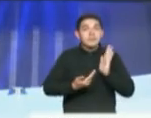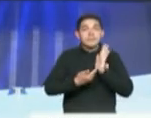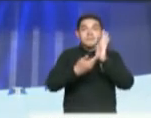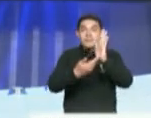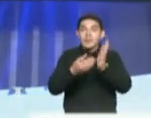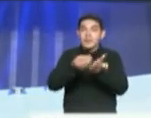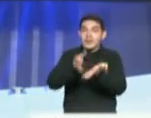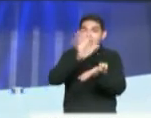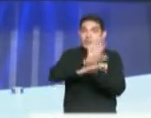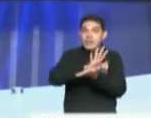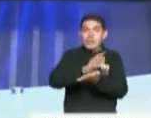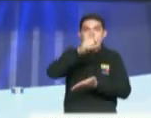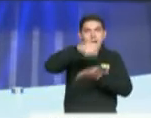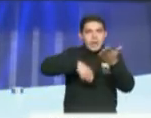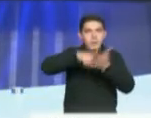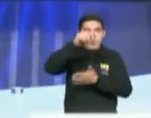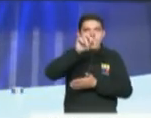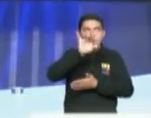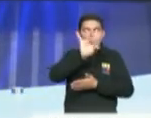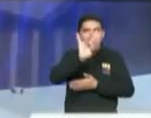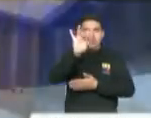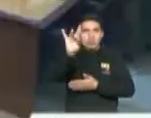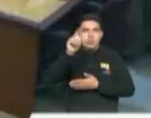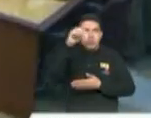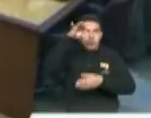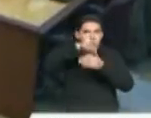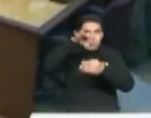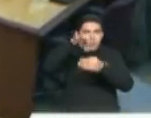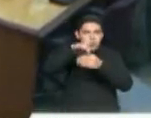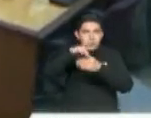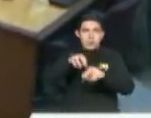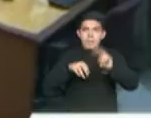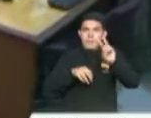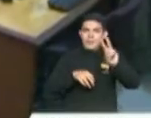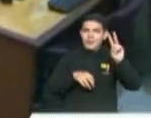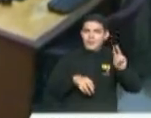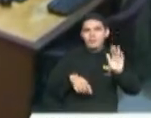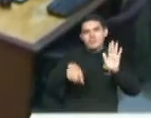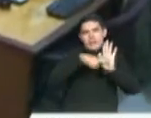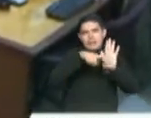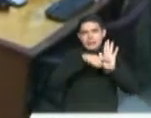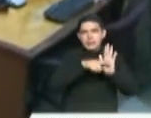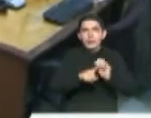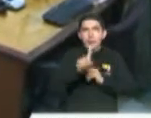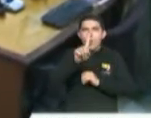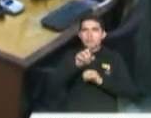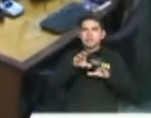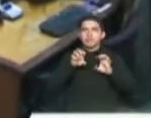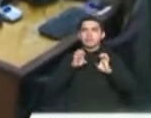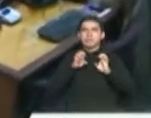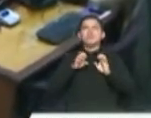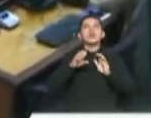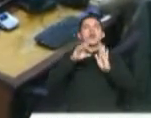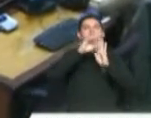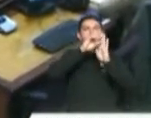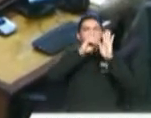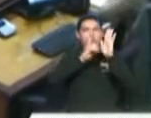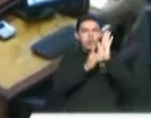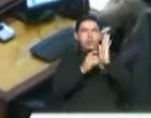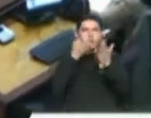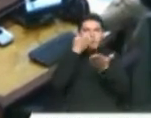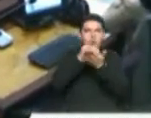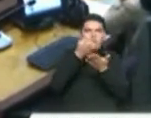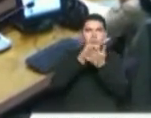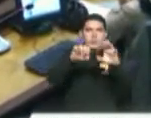aprobó con 88 votos afirmativos 22 negativos y una abstención el proyecto de código orgánico de la economía